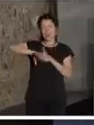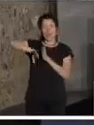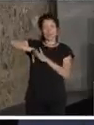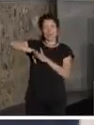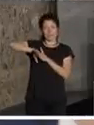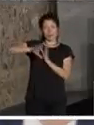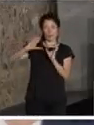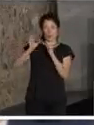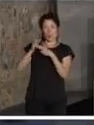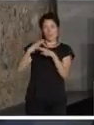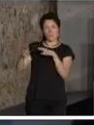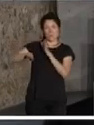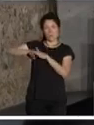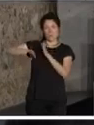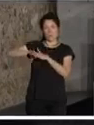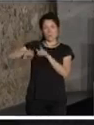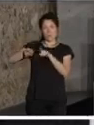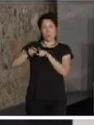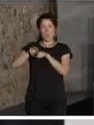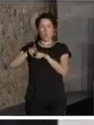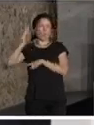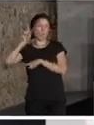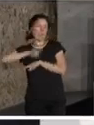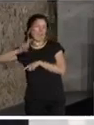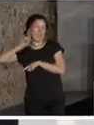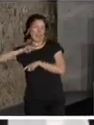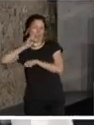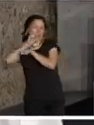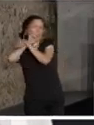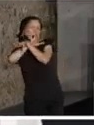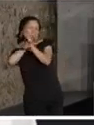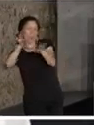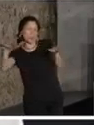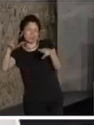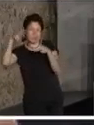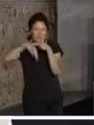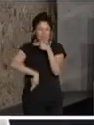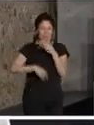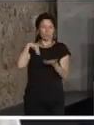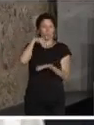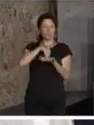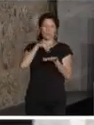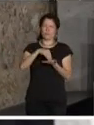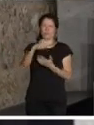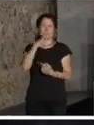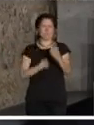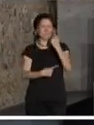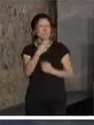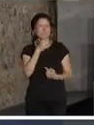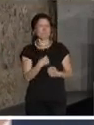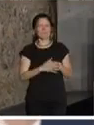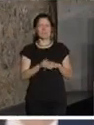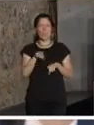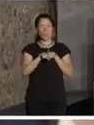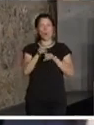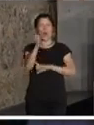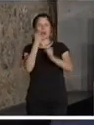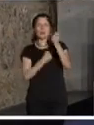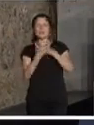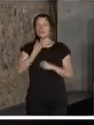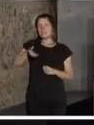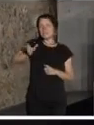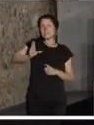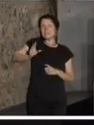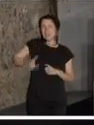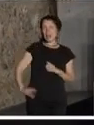derecha no pueda extender sus bulos sus mentiras Cuántas veces nos dijeron que se hundiría la economía si